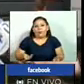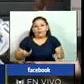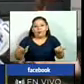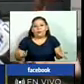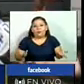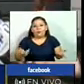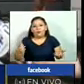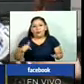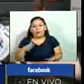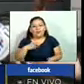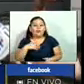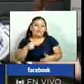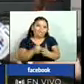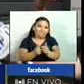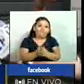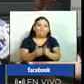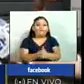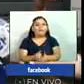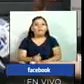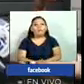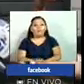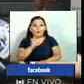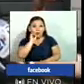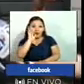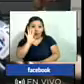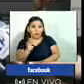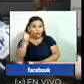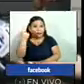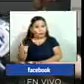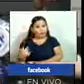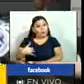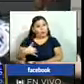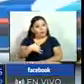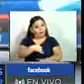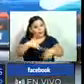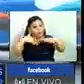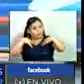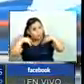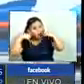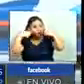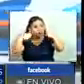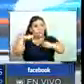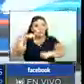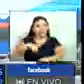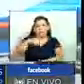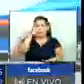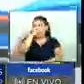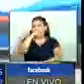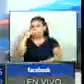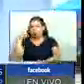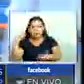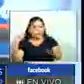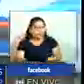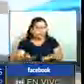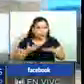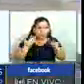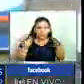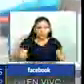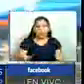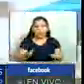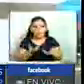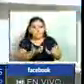tenemos esa dificultad de acuerdo al ministro de salud Francisco Alavi el país no cuenta con los suficientes